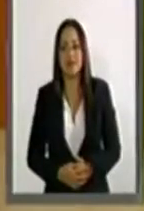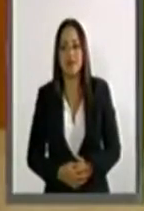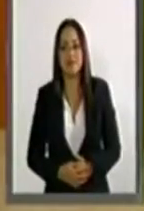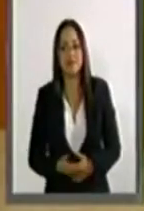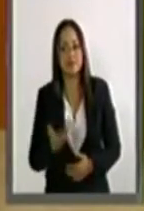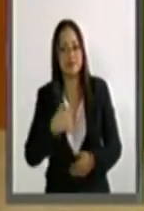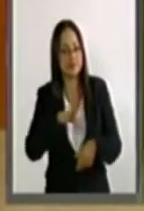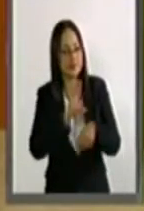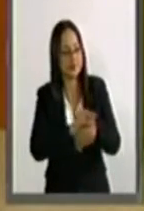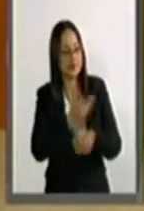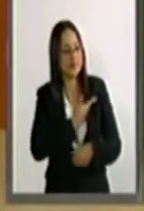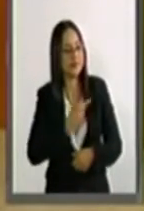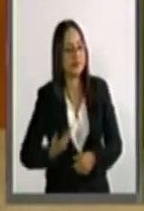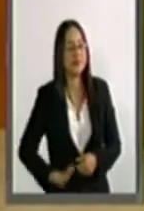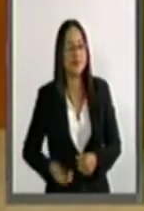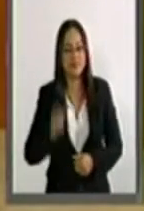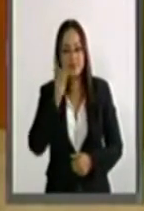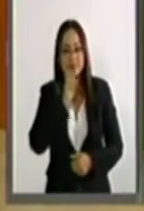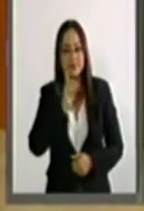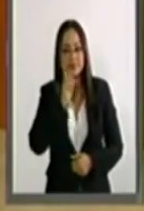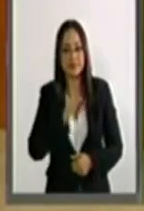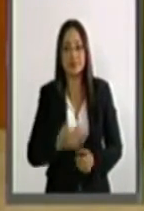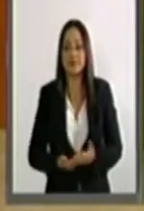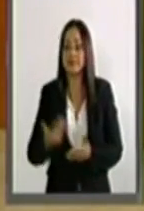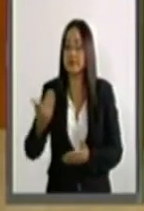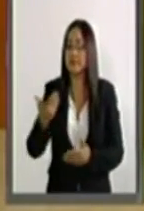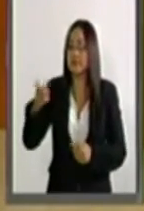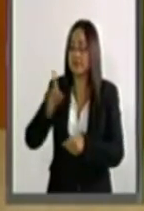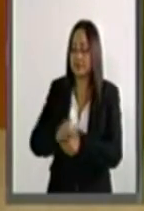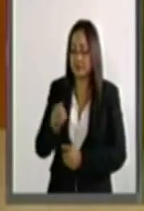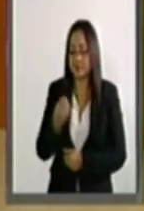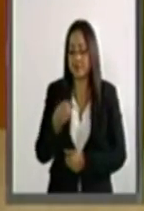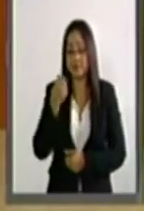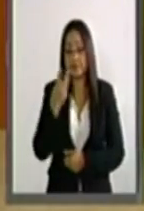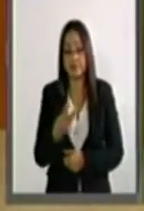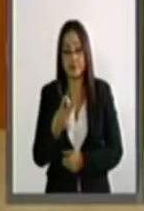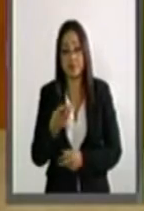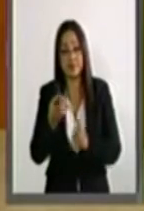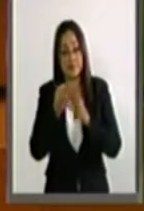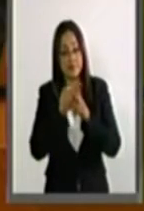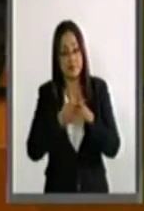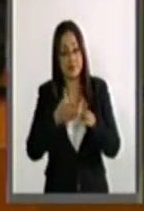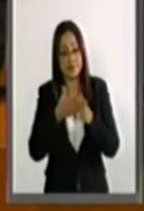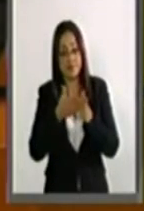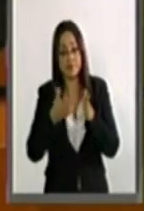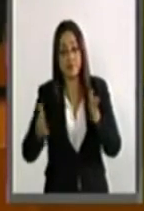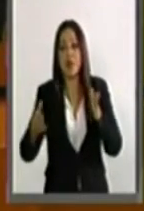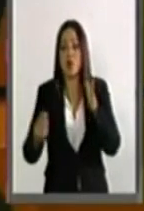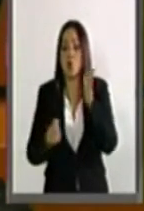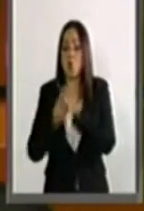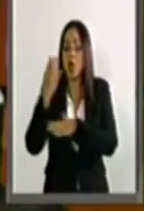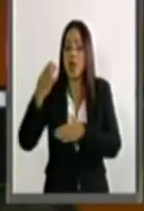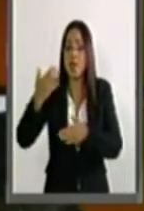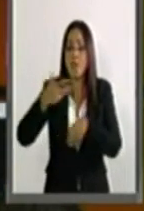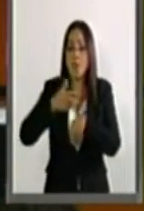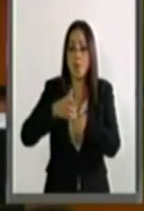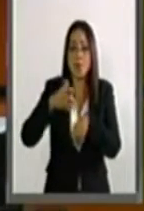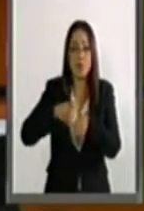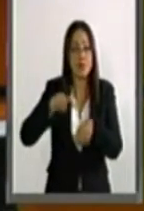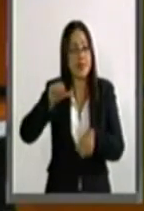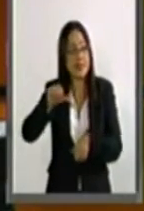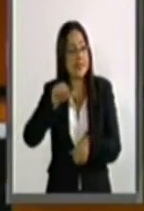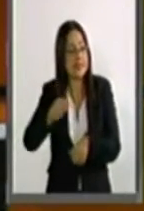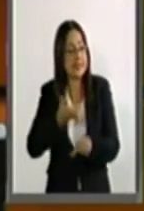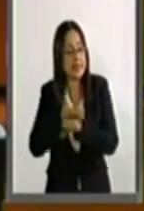Pues su venia, Presidenta. El pasado 3 de octubre inició operaciones en 16